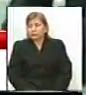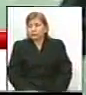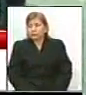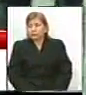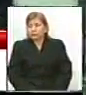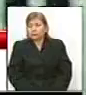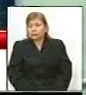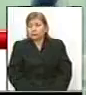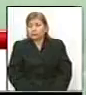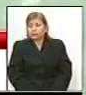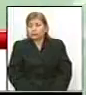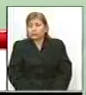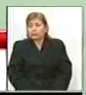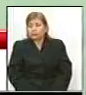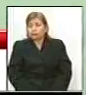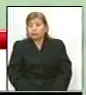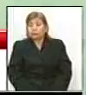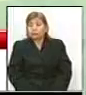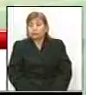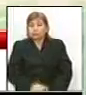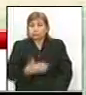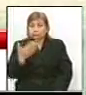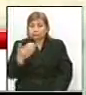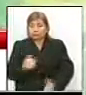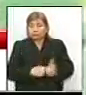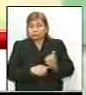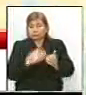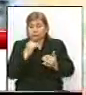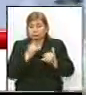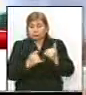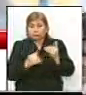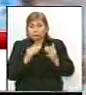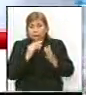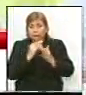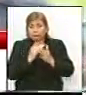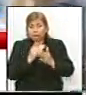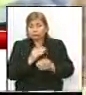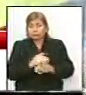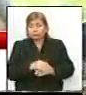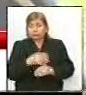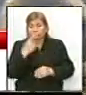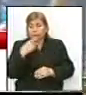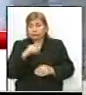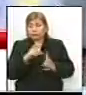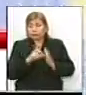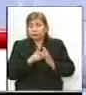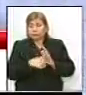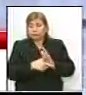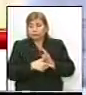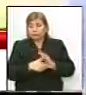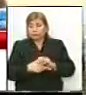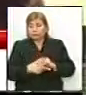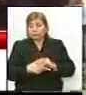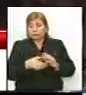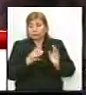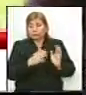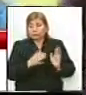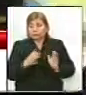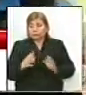Hermanos, vamos a culminar esta parte. Para la siguiente vamos a ir